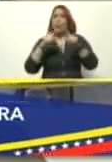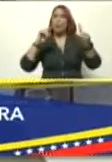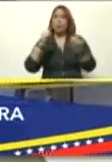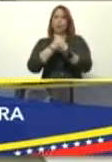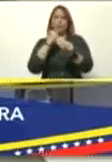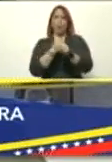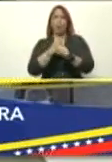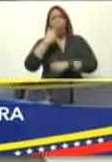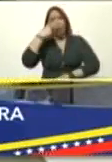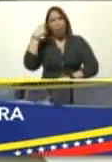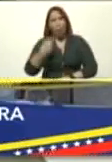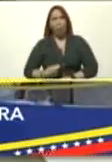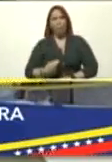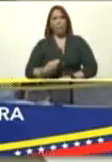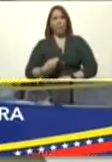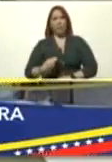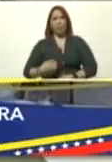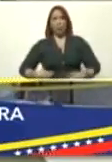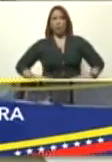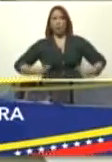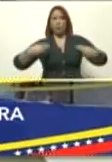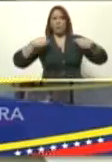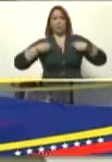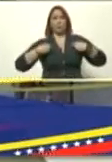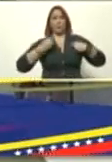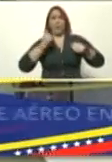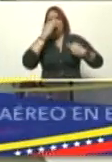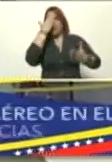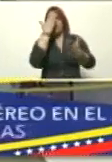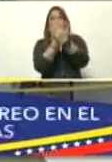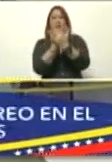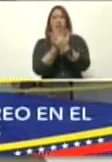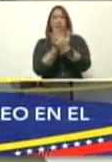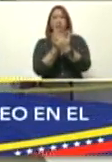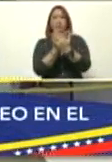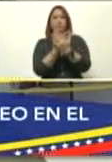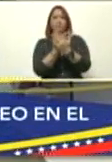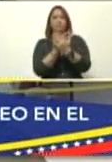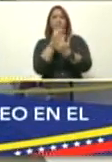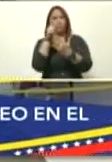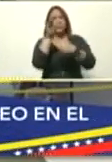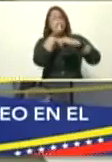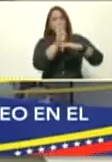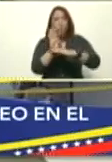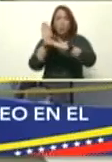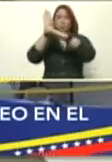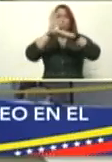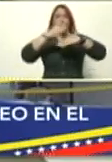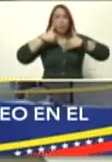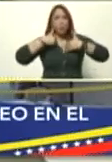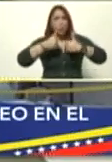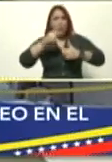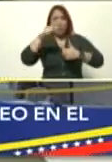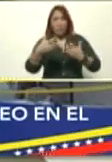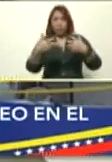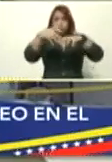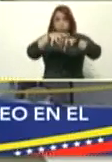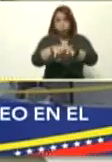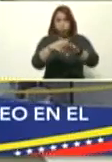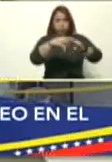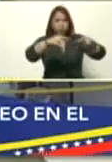Los hombres de uniforme que están al frente de la protección de la seguridad y la integridad